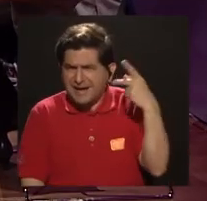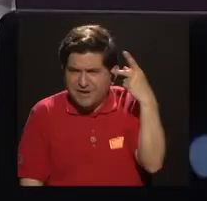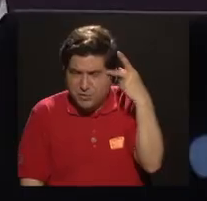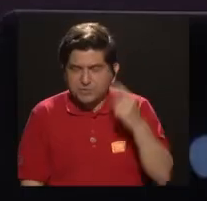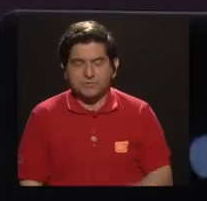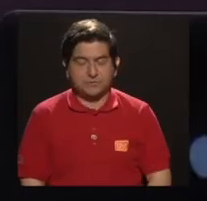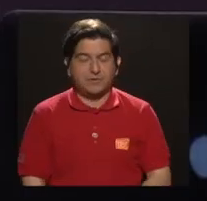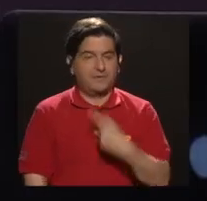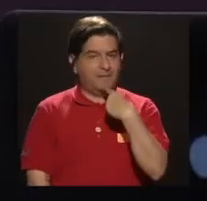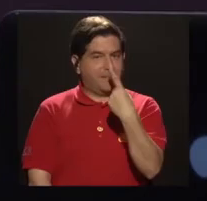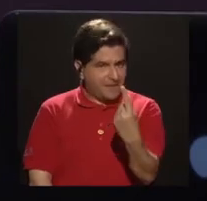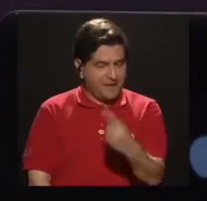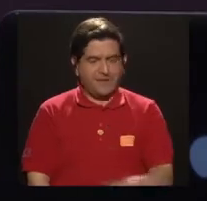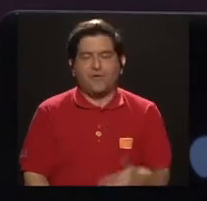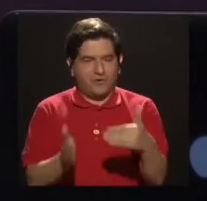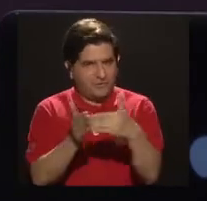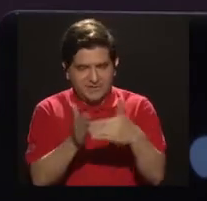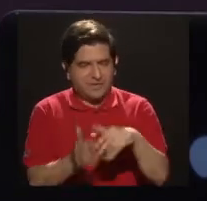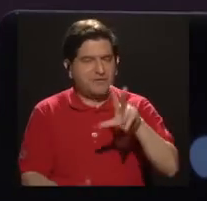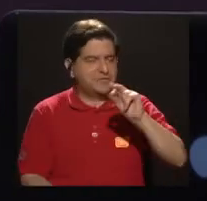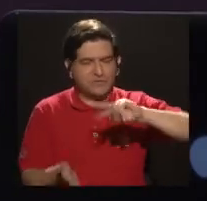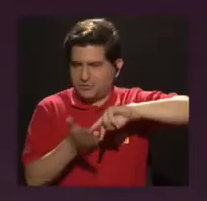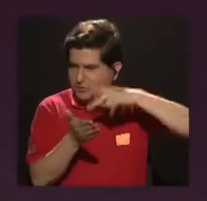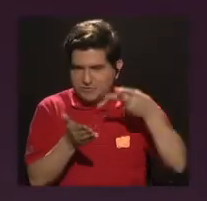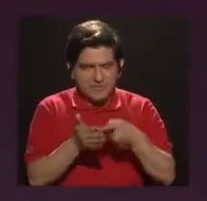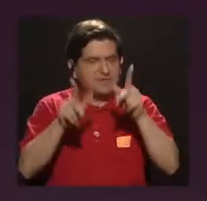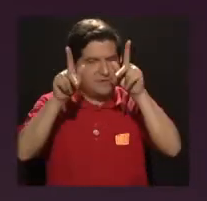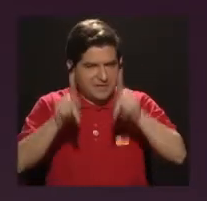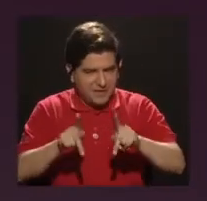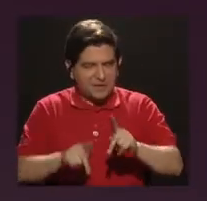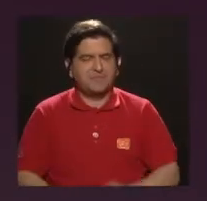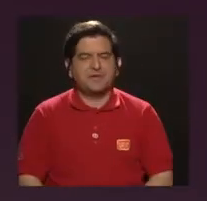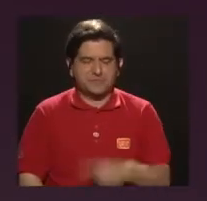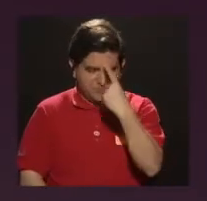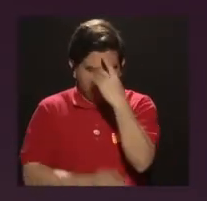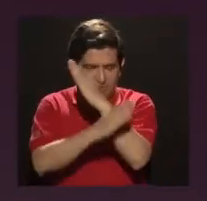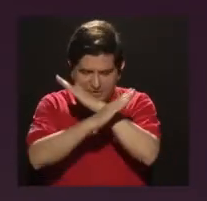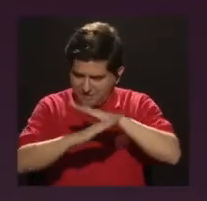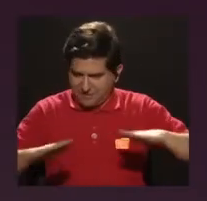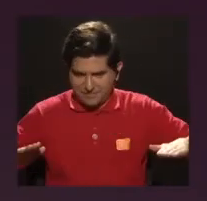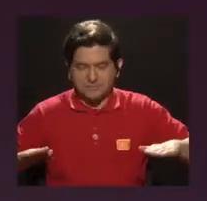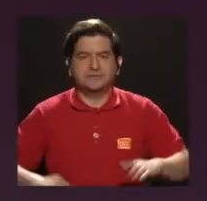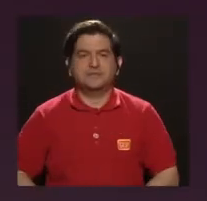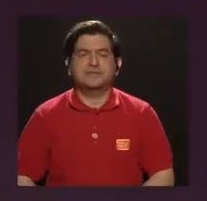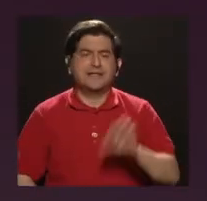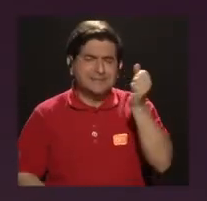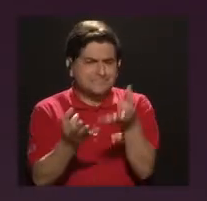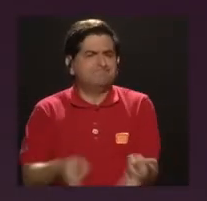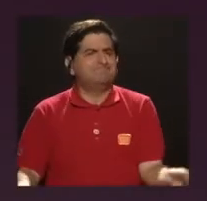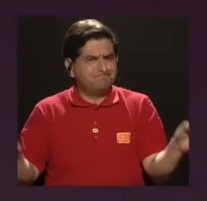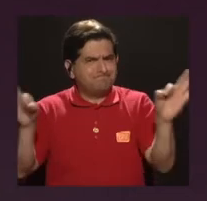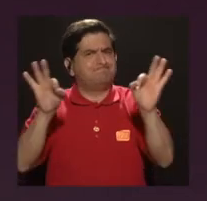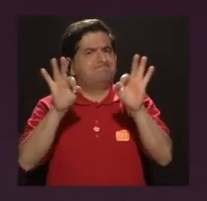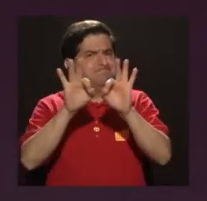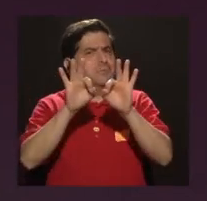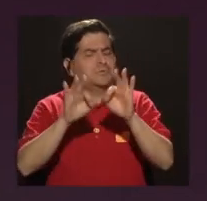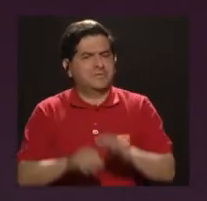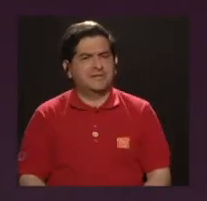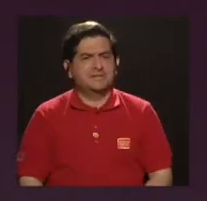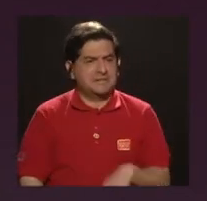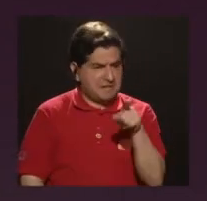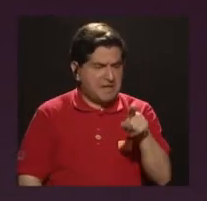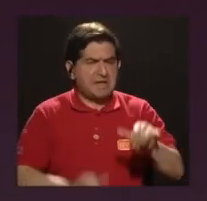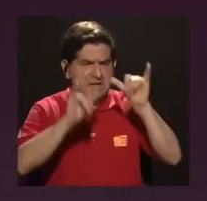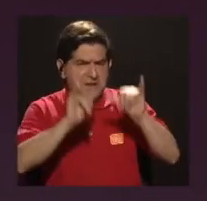podemos las mujeres que están en política claro dijo que no que sea inocente porque si vale la pena porque a pesar de que ella se ha